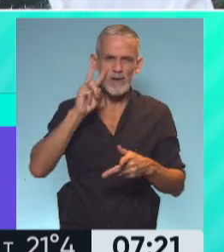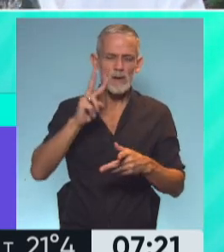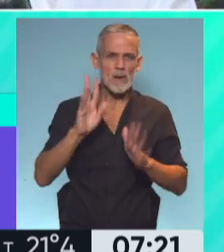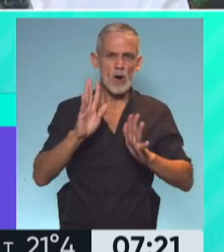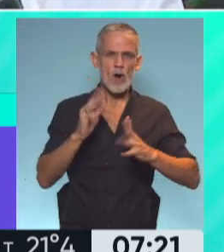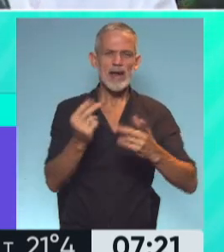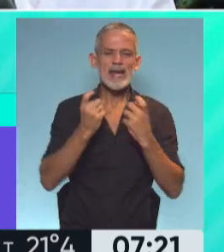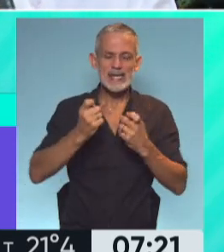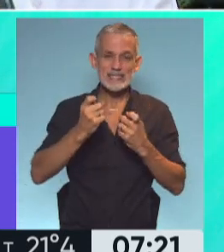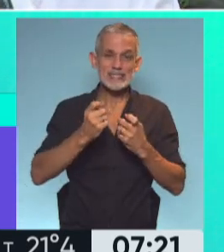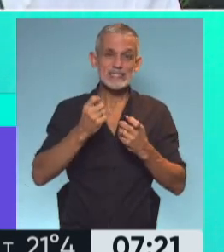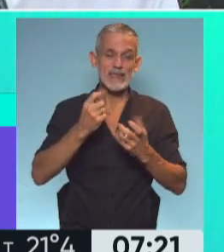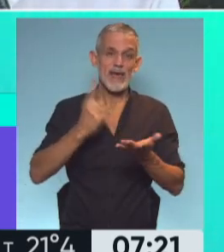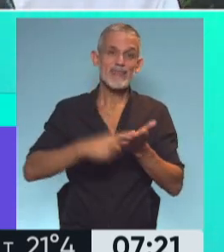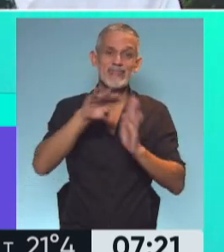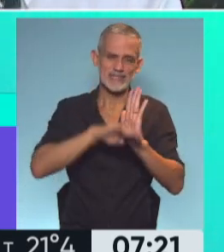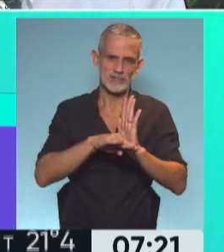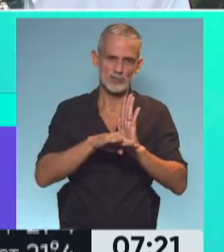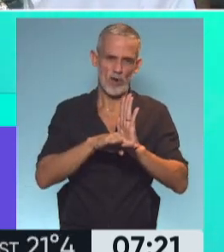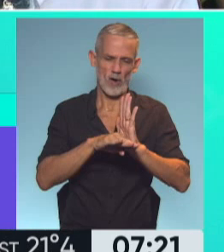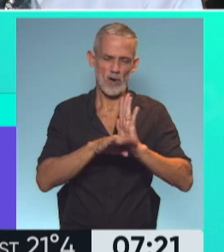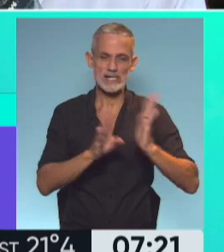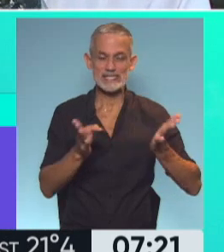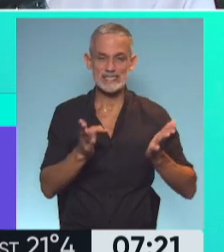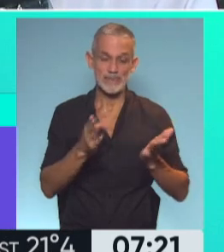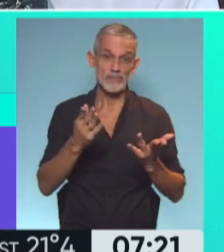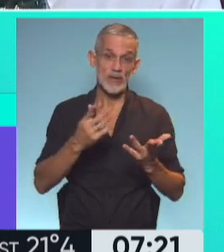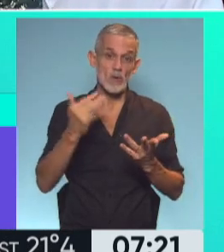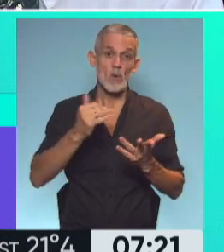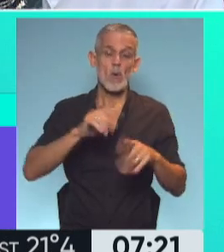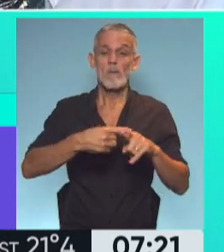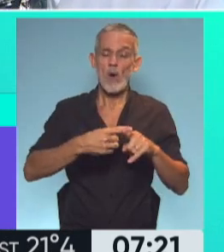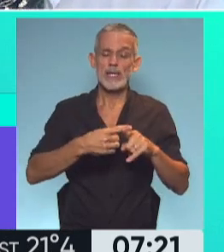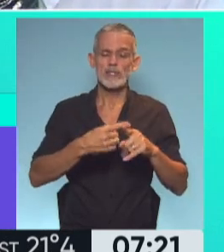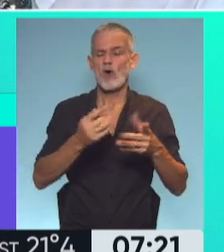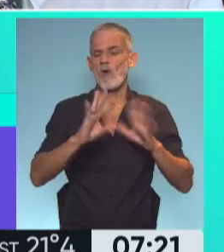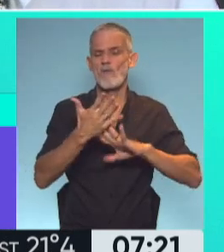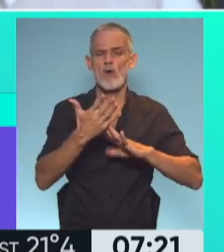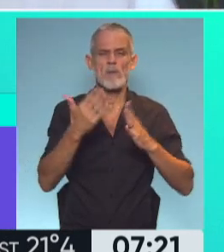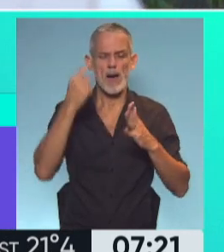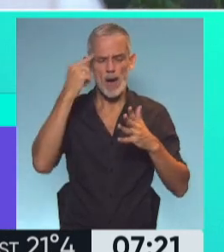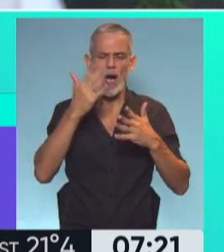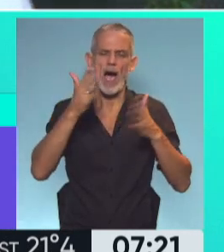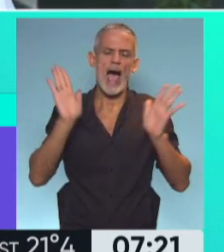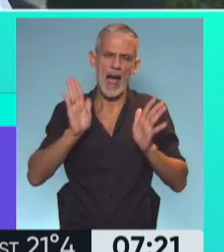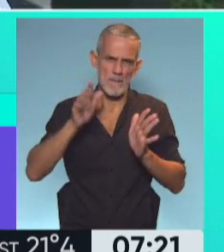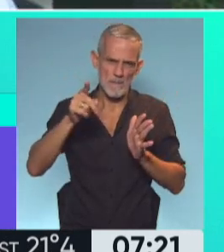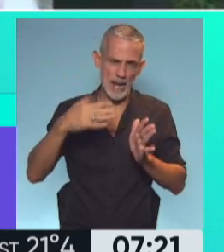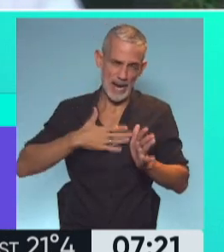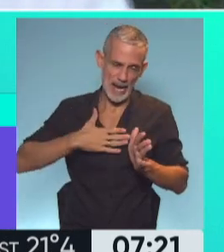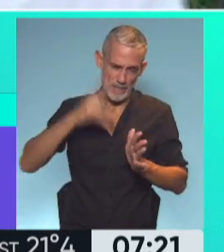necesidad imperiosa de tomar medidas. A ver, doctor. Obviamente, un político debe tener una visión mucho más amplia y abarcativa que la